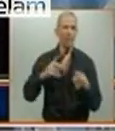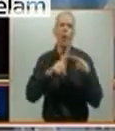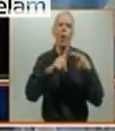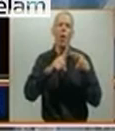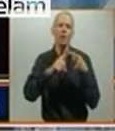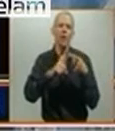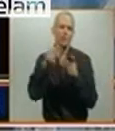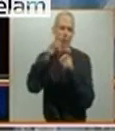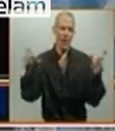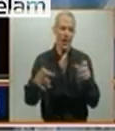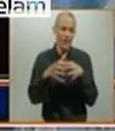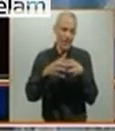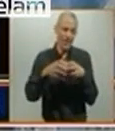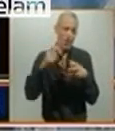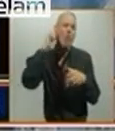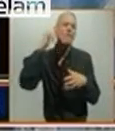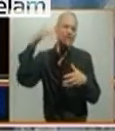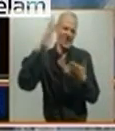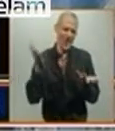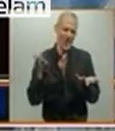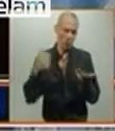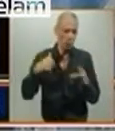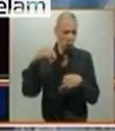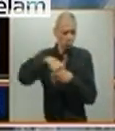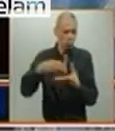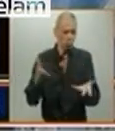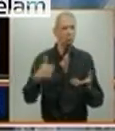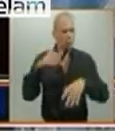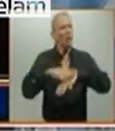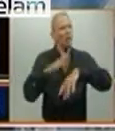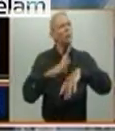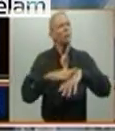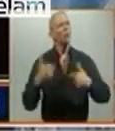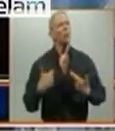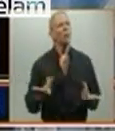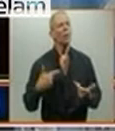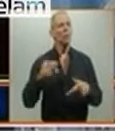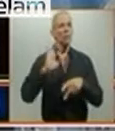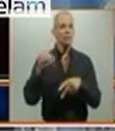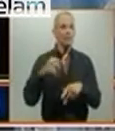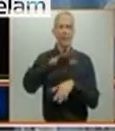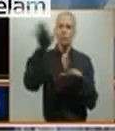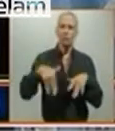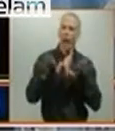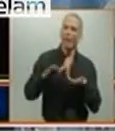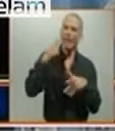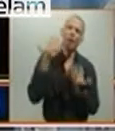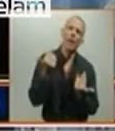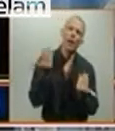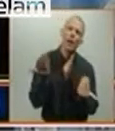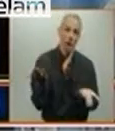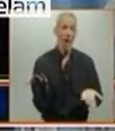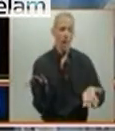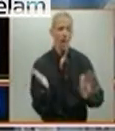con la gente. Y la verdad que también para mí es una gran responsabilidad, porque sé que esperan que pasen muchas cosas, pero bueno, como